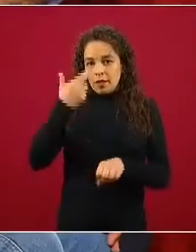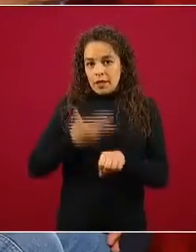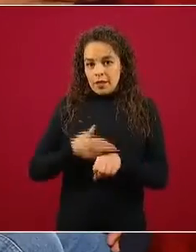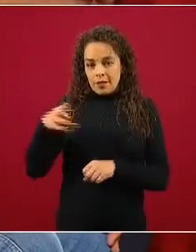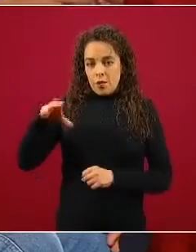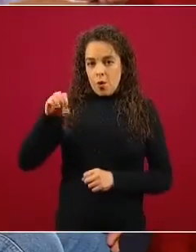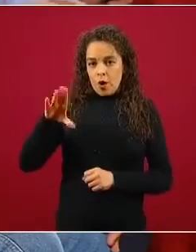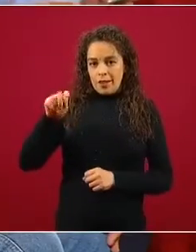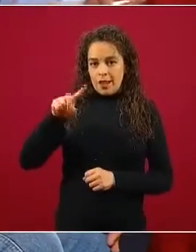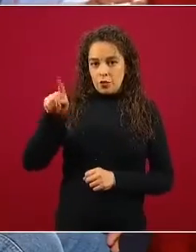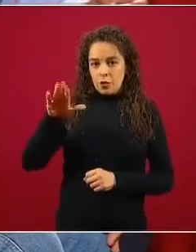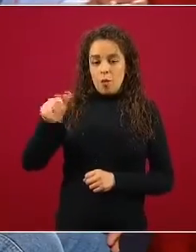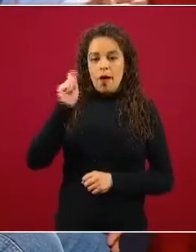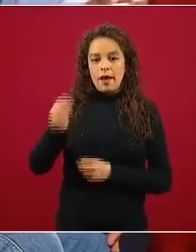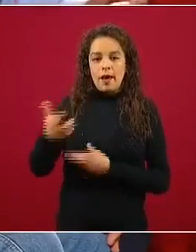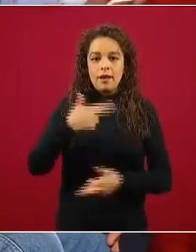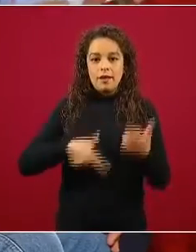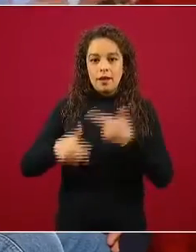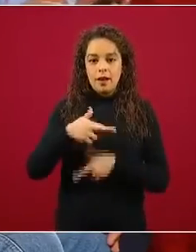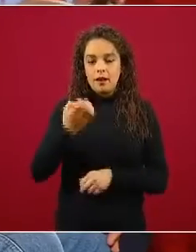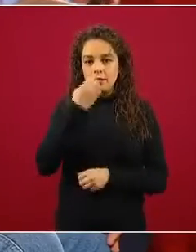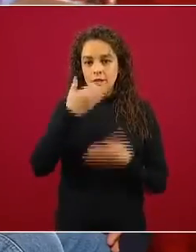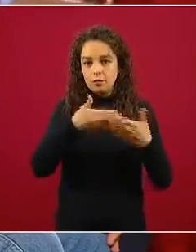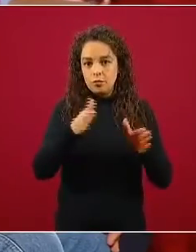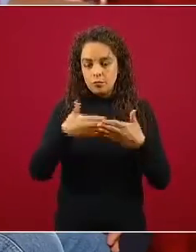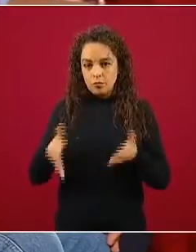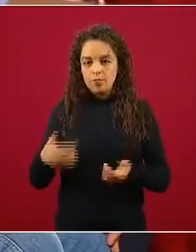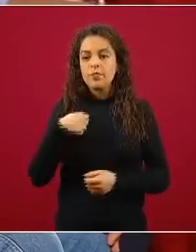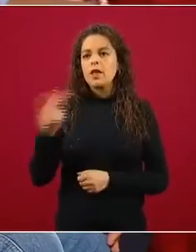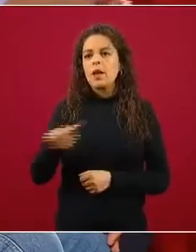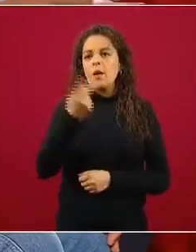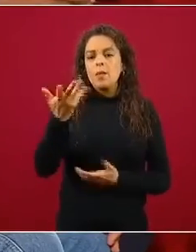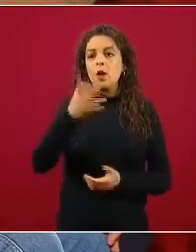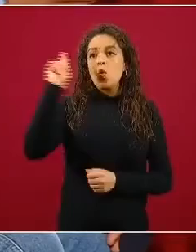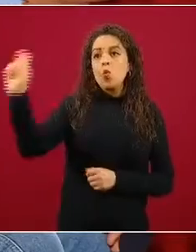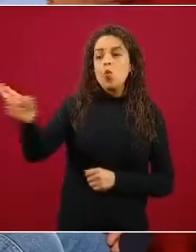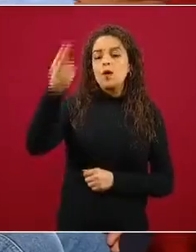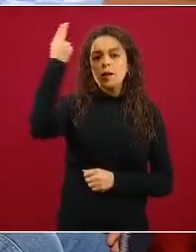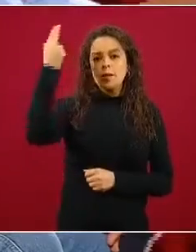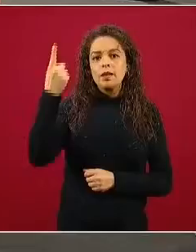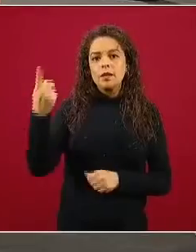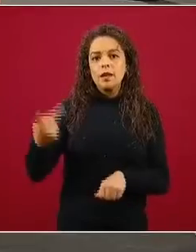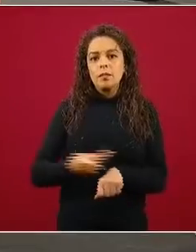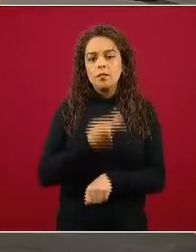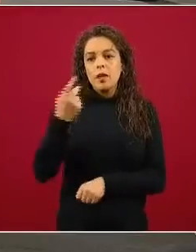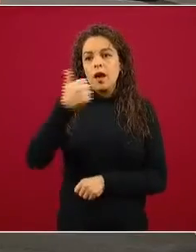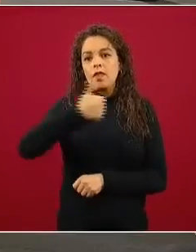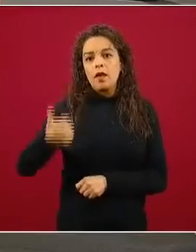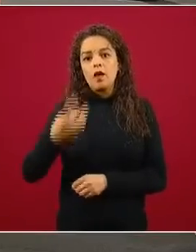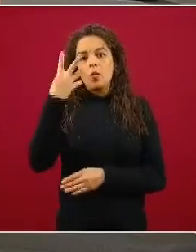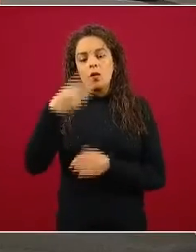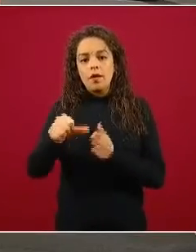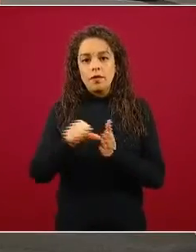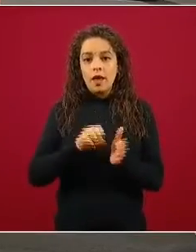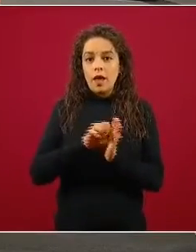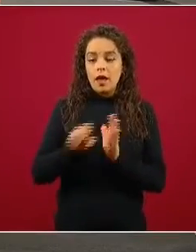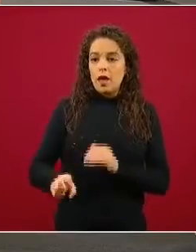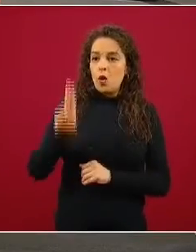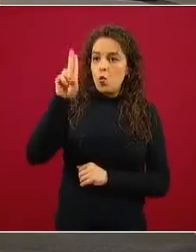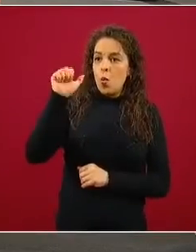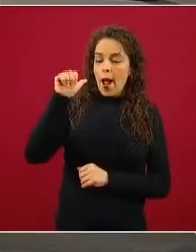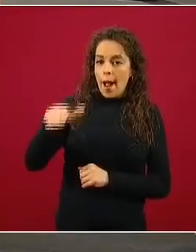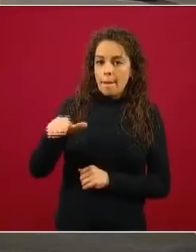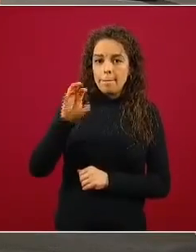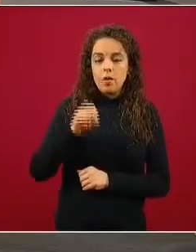clases. Me quedó la duda de qué pasa con las universidades que tienen sistemas cuatrimestrales como la UAM o que tienen